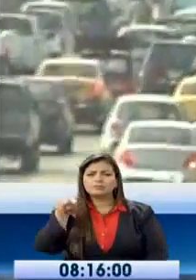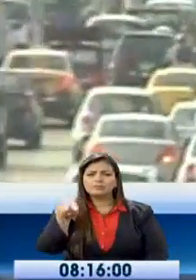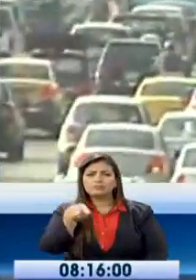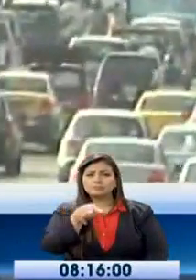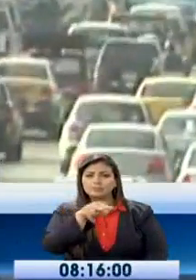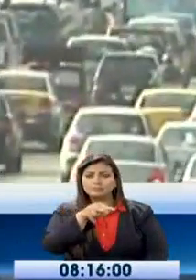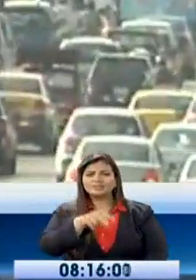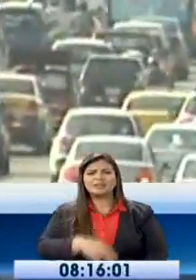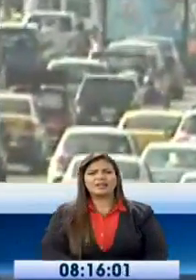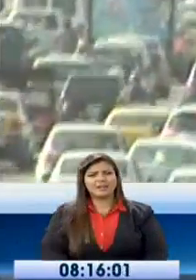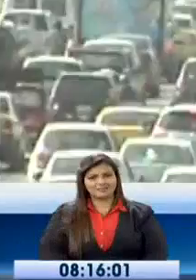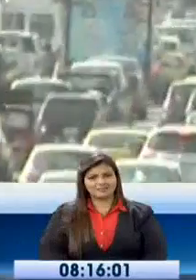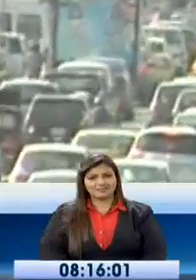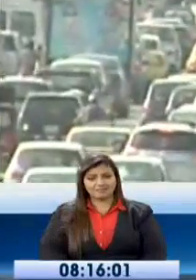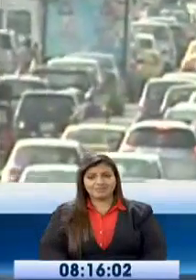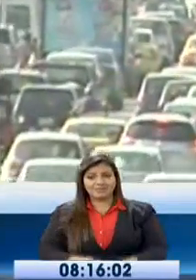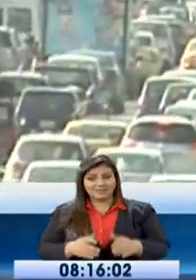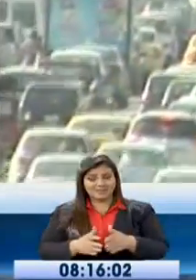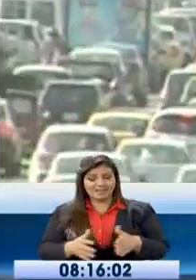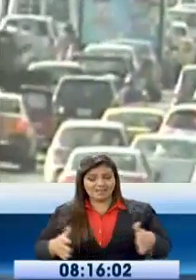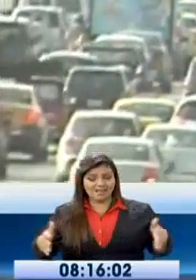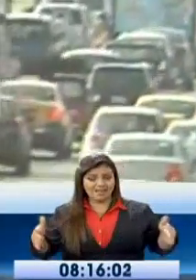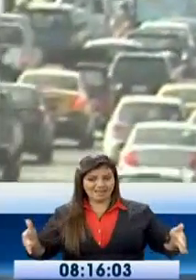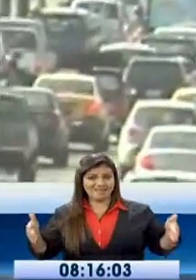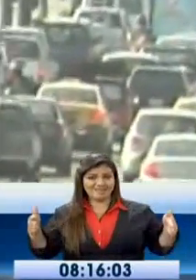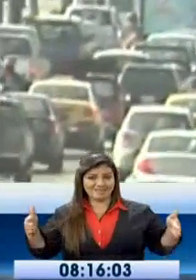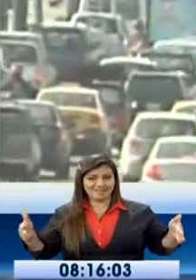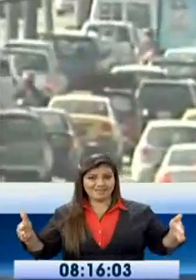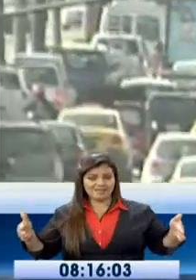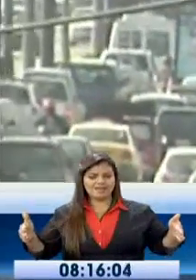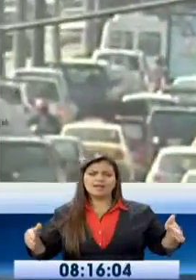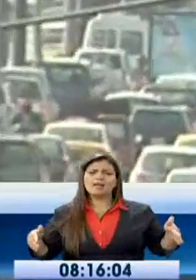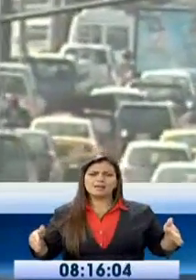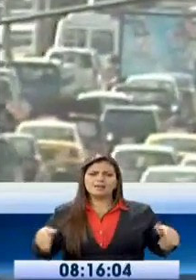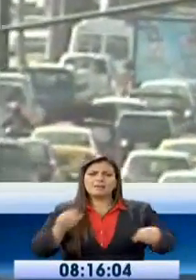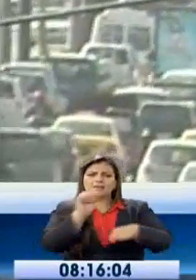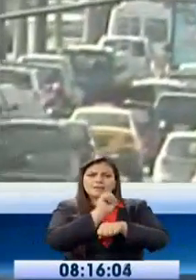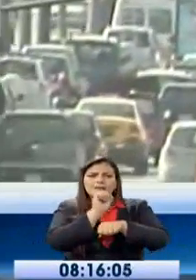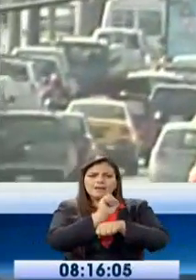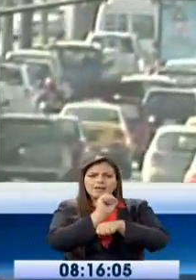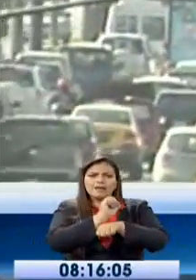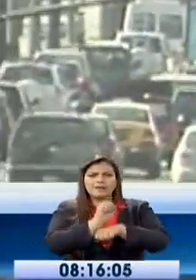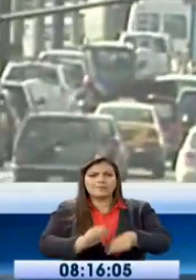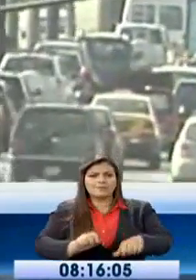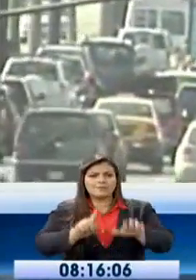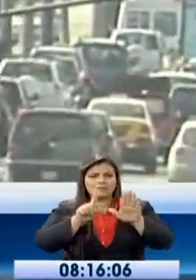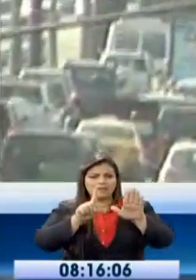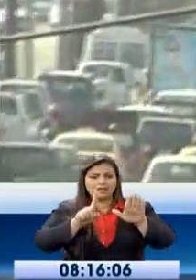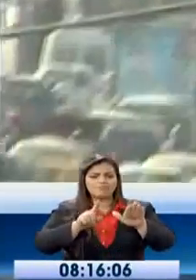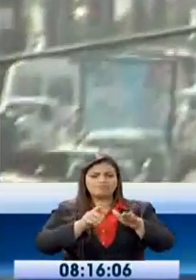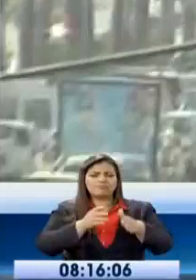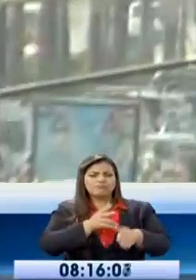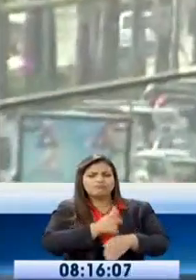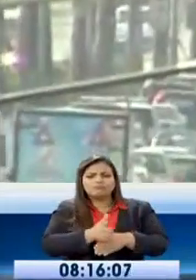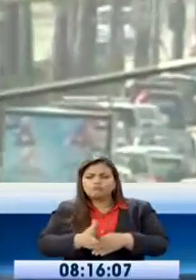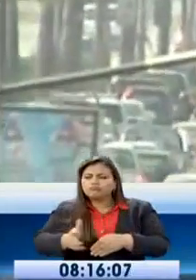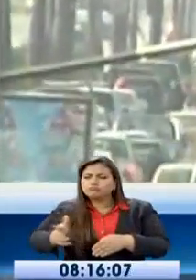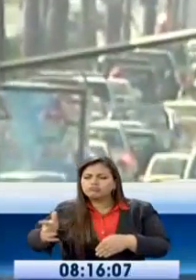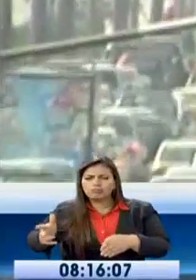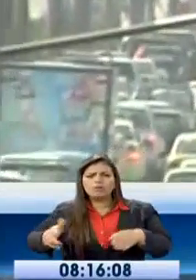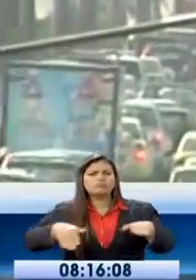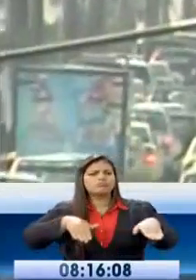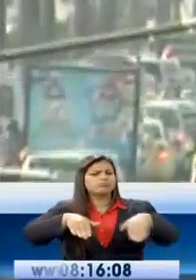a la altura de la Atarazana, ahí estamos viendo nuevamente los carros tienen que disminuir